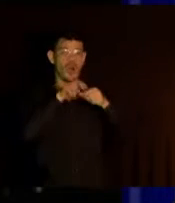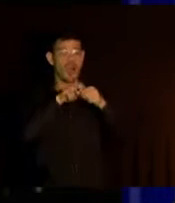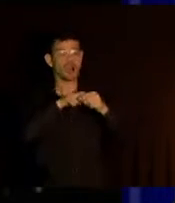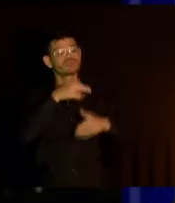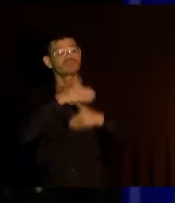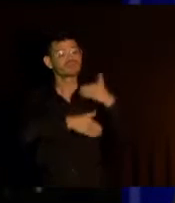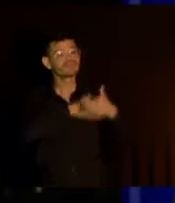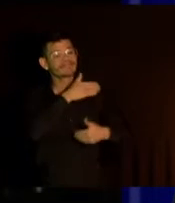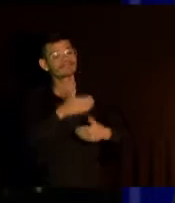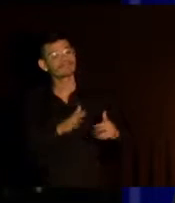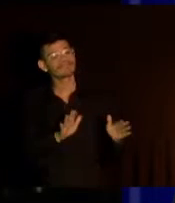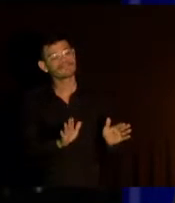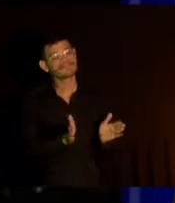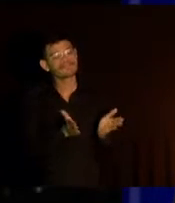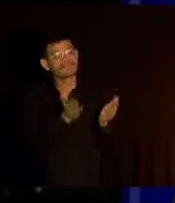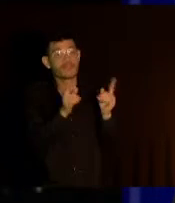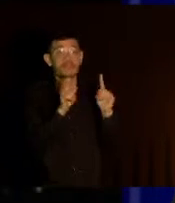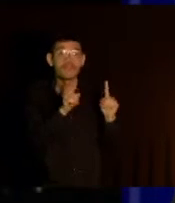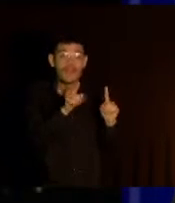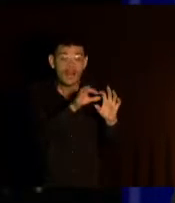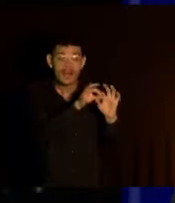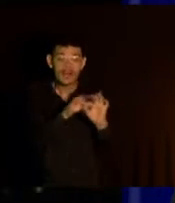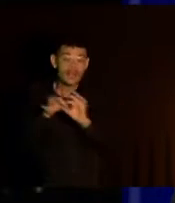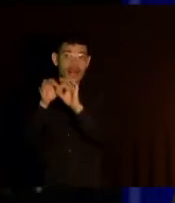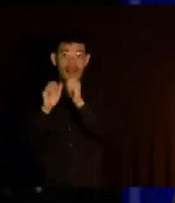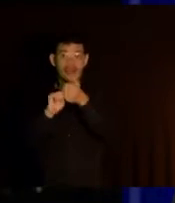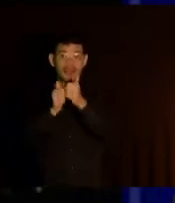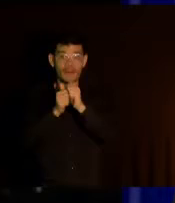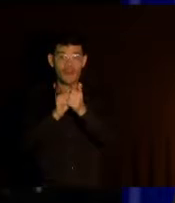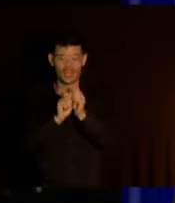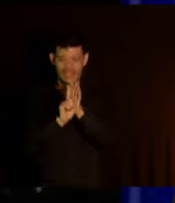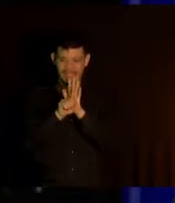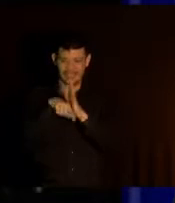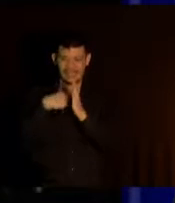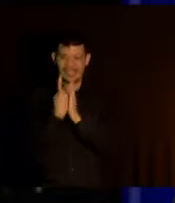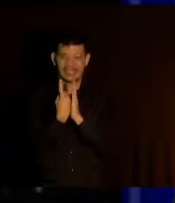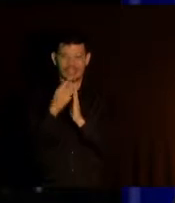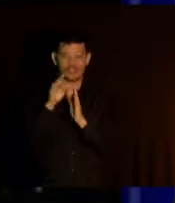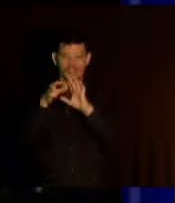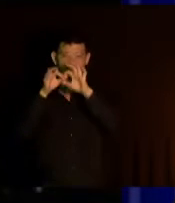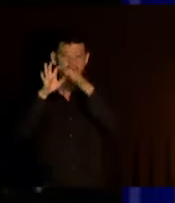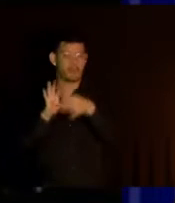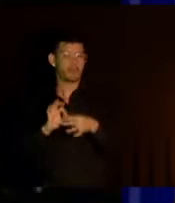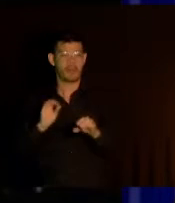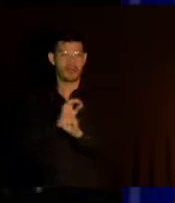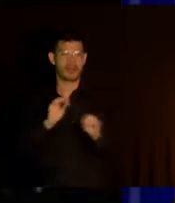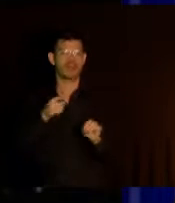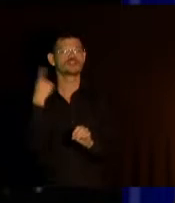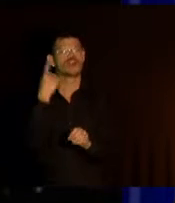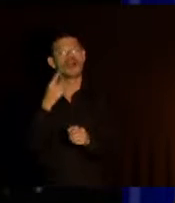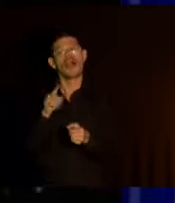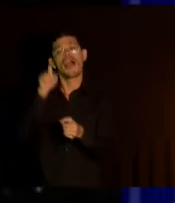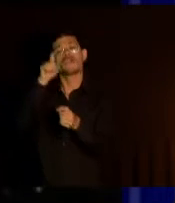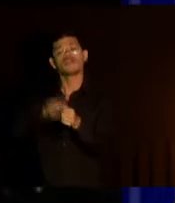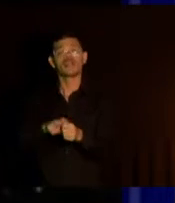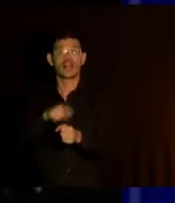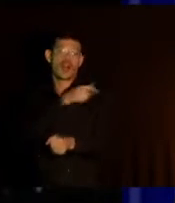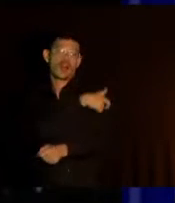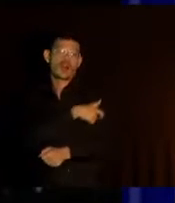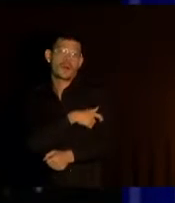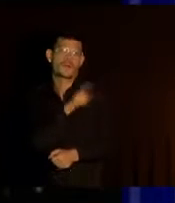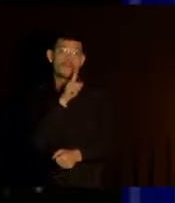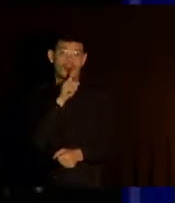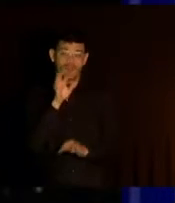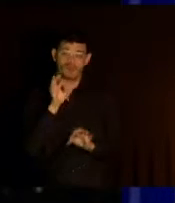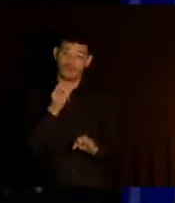los deportes del ciclo paralímpico, los cuales estarían solamente afiliadas al comité, pero no como miembros